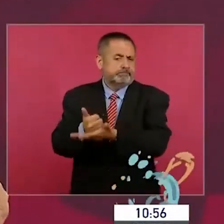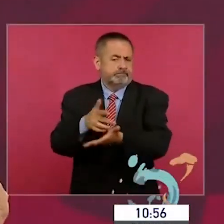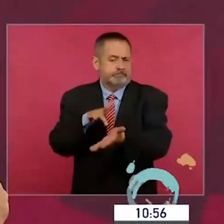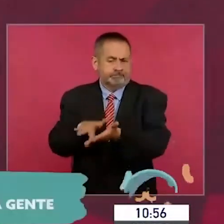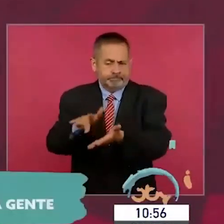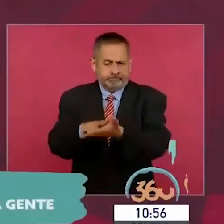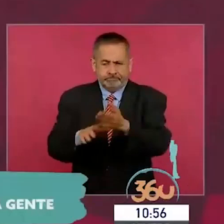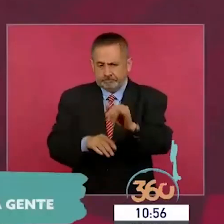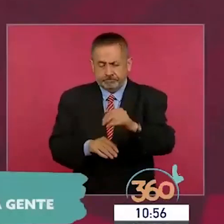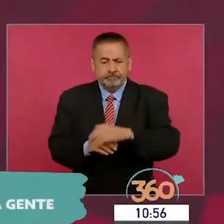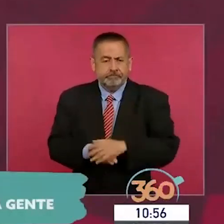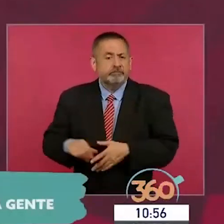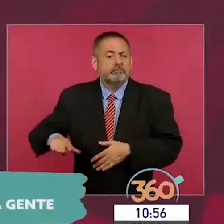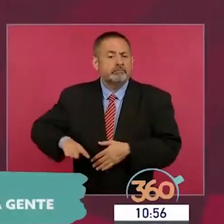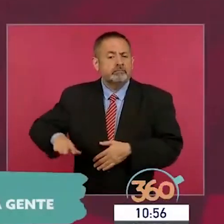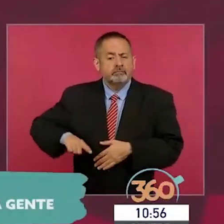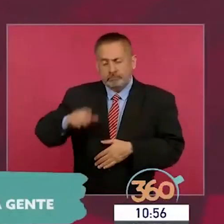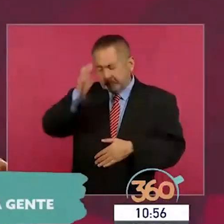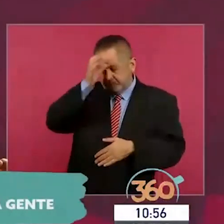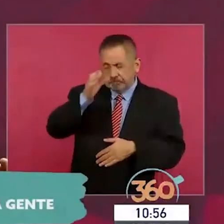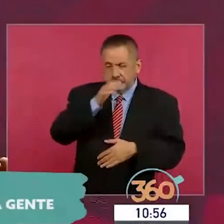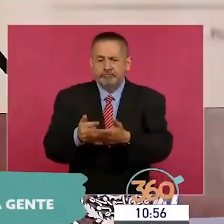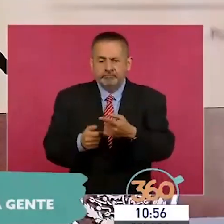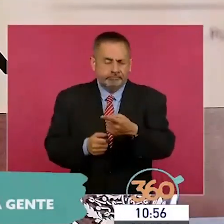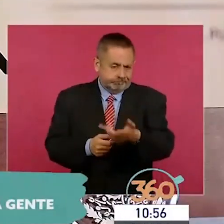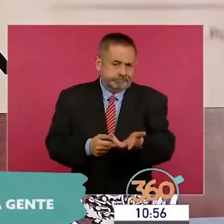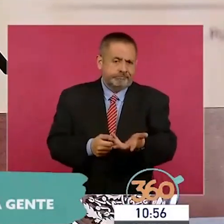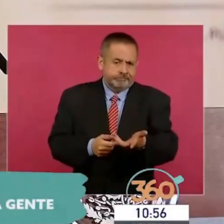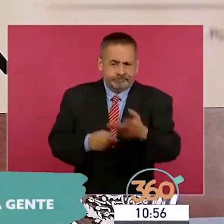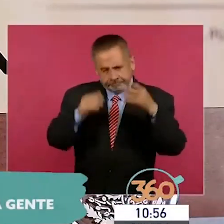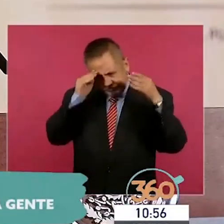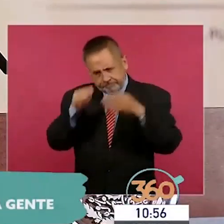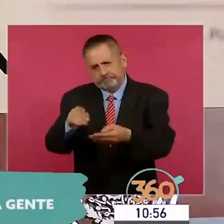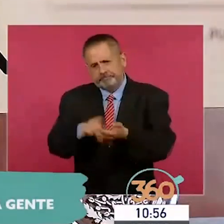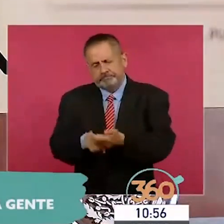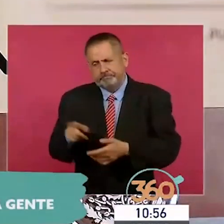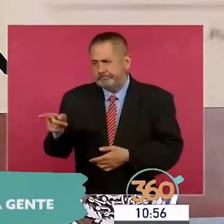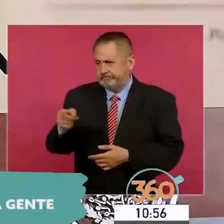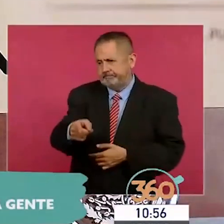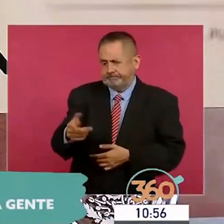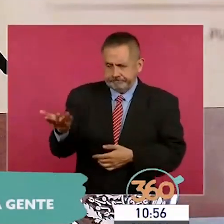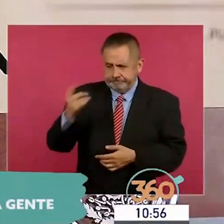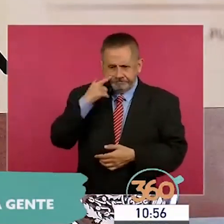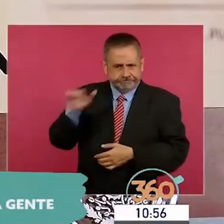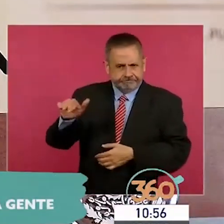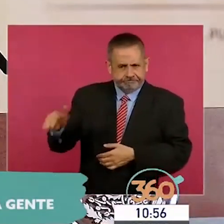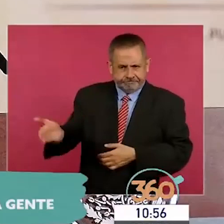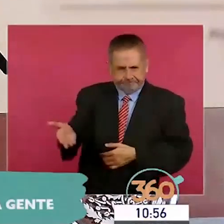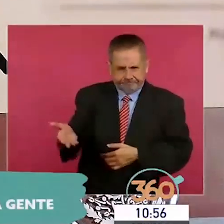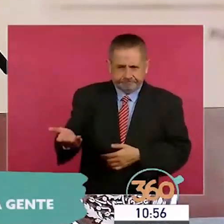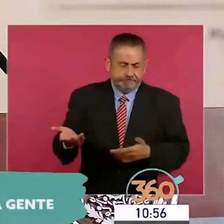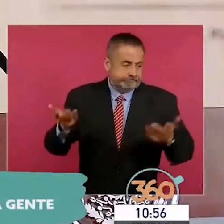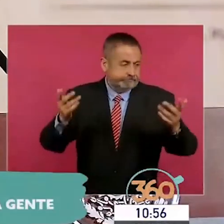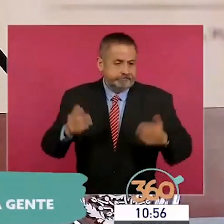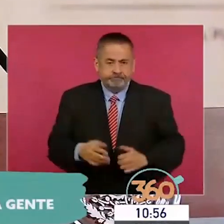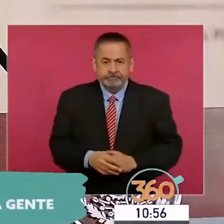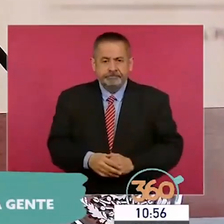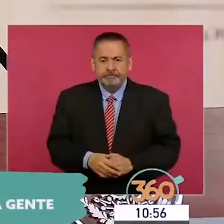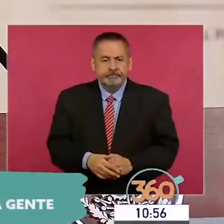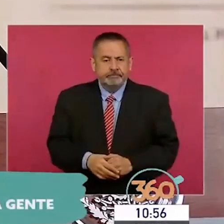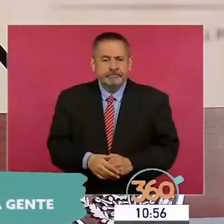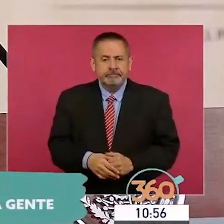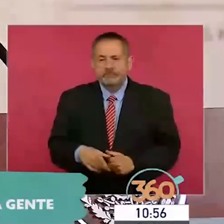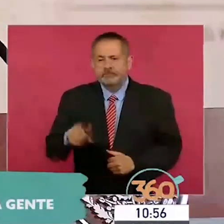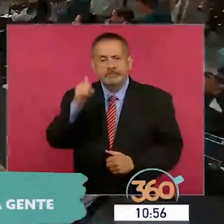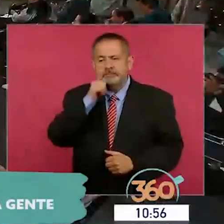el gobierno de Coahuila debería ocuparse de ellos, pero